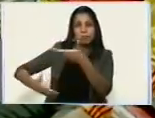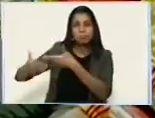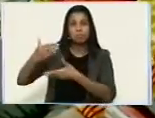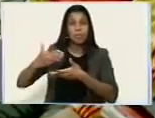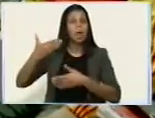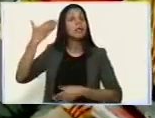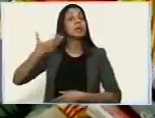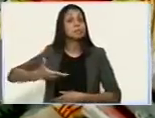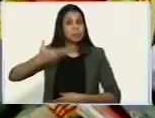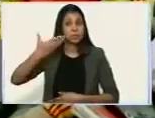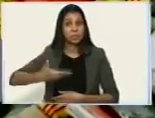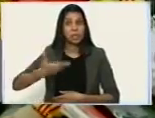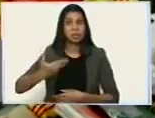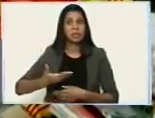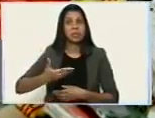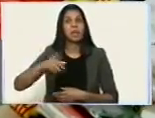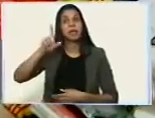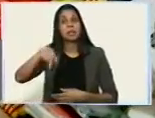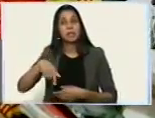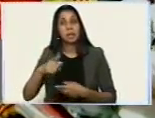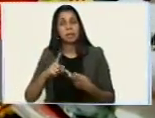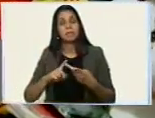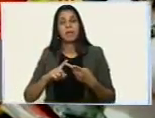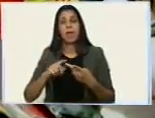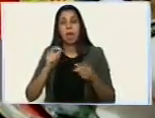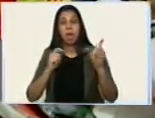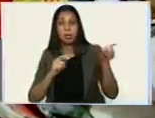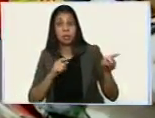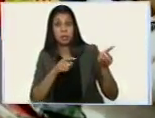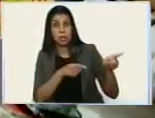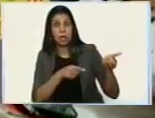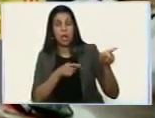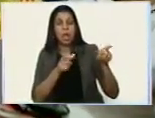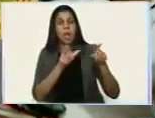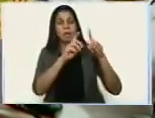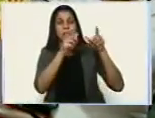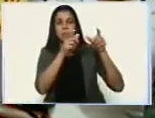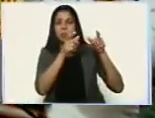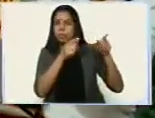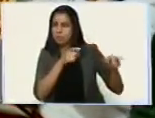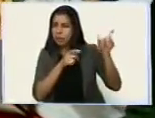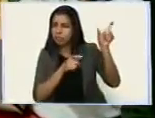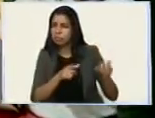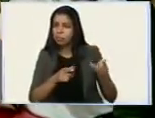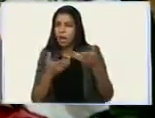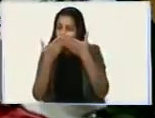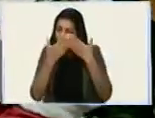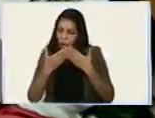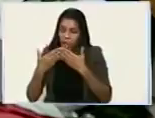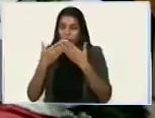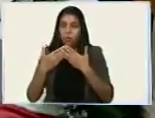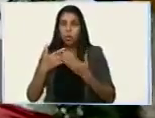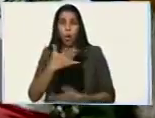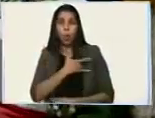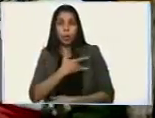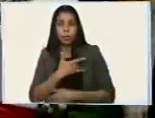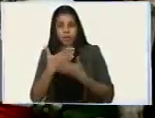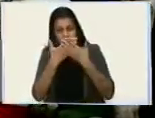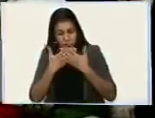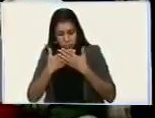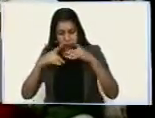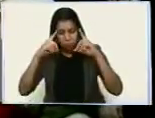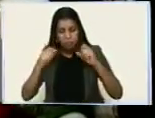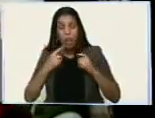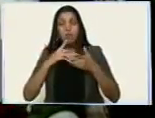clave, y así como también en finanzas. Nosotros le extendemos al compañero Calixto